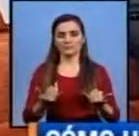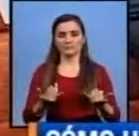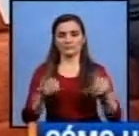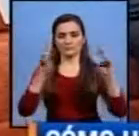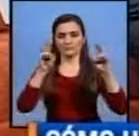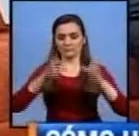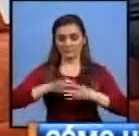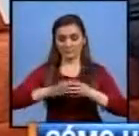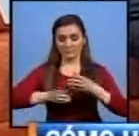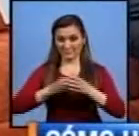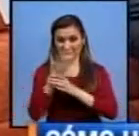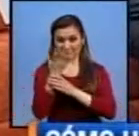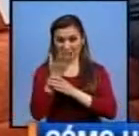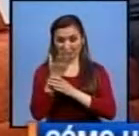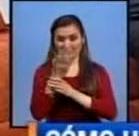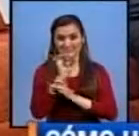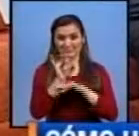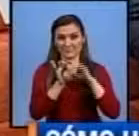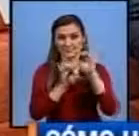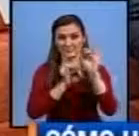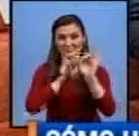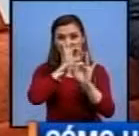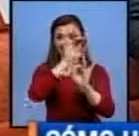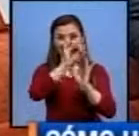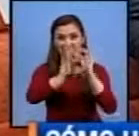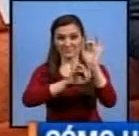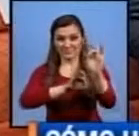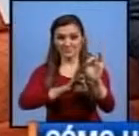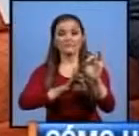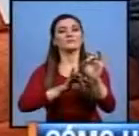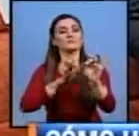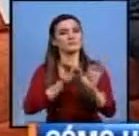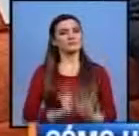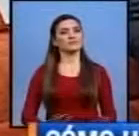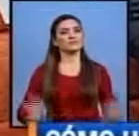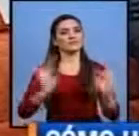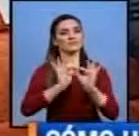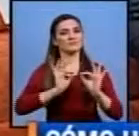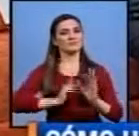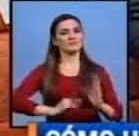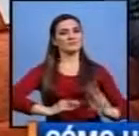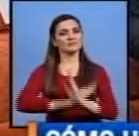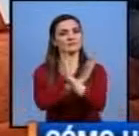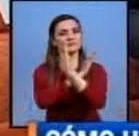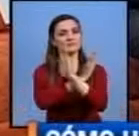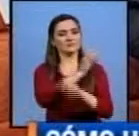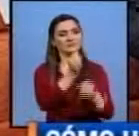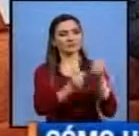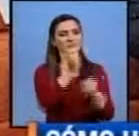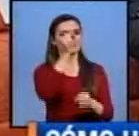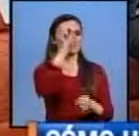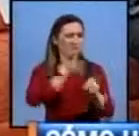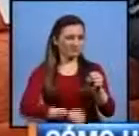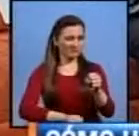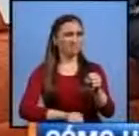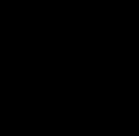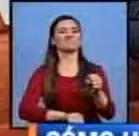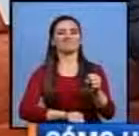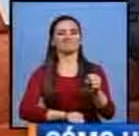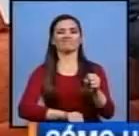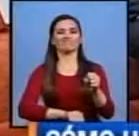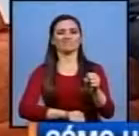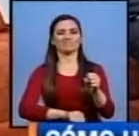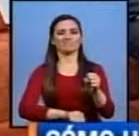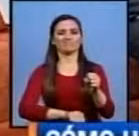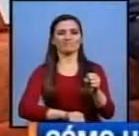volcán Cotopaxi pues tiene episodios de emanación de ceniza, es necesario que tome precauciones para que su auto no sufra consecuencias que